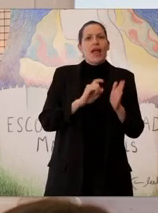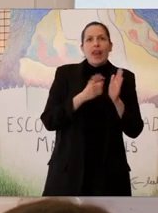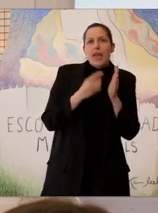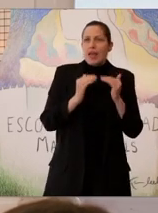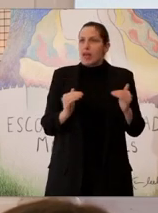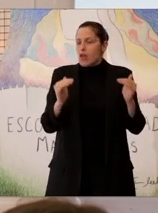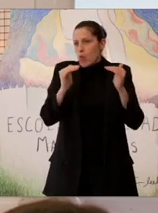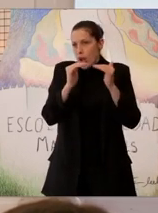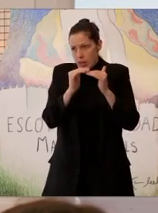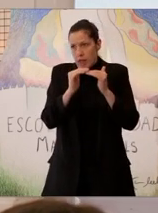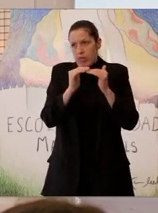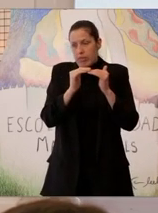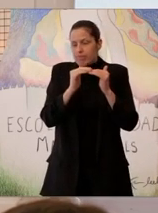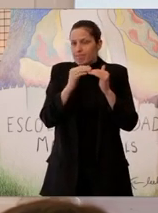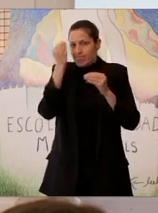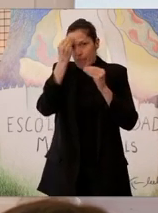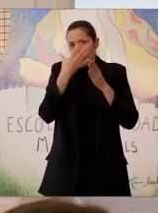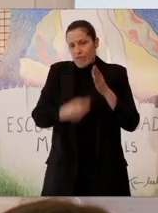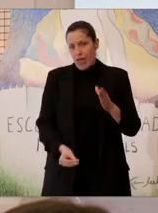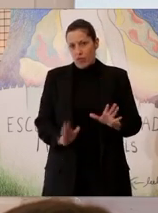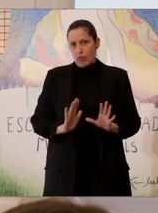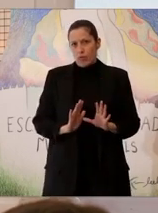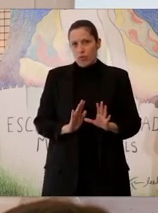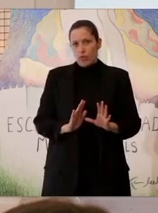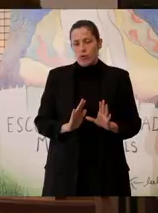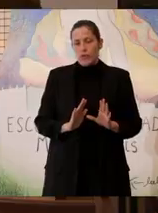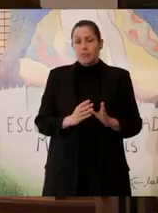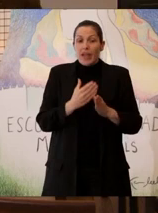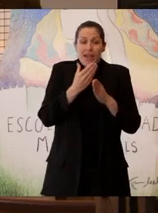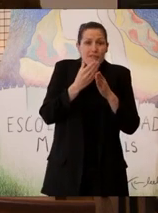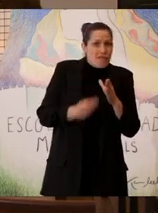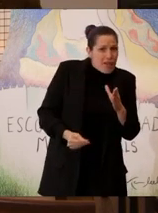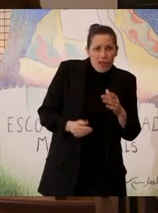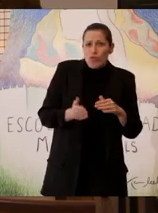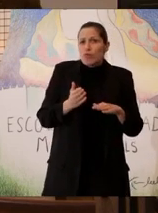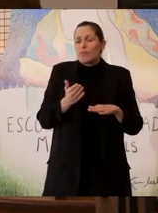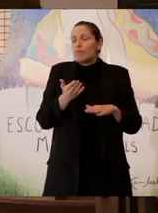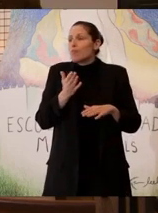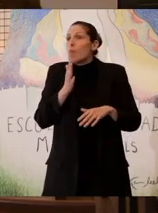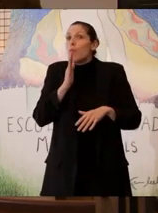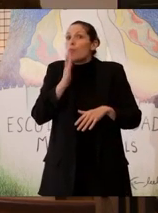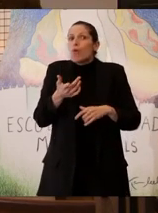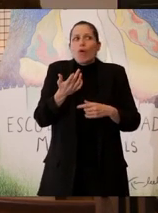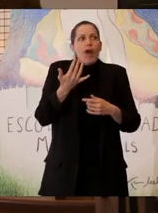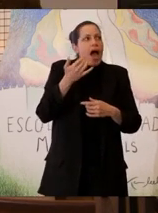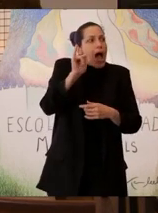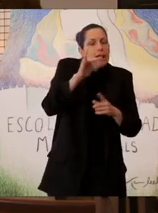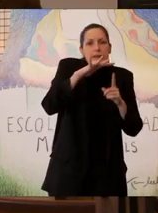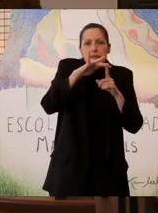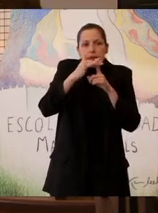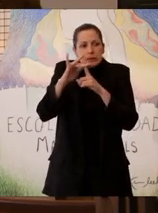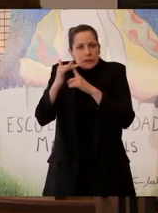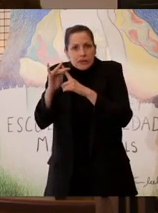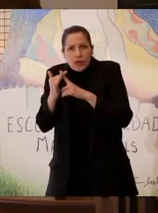y todas tenemos ahí en un... Pero ha fallado porque en determinadas cuestiones no tuvimos